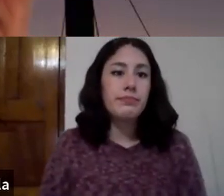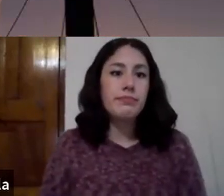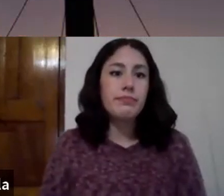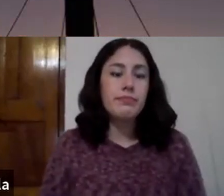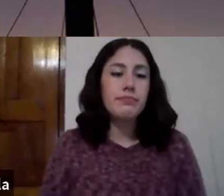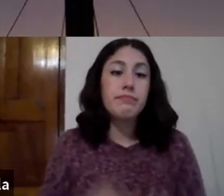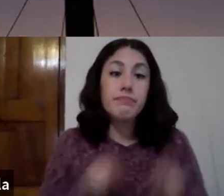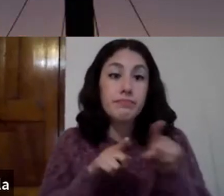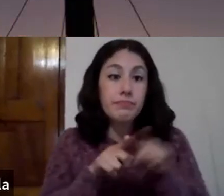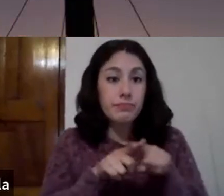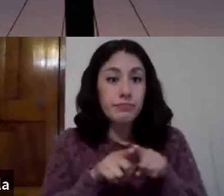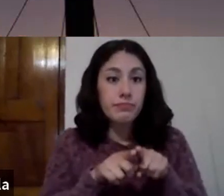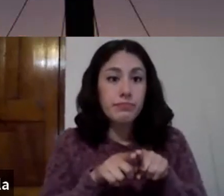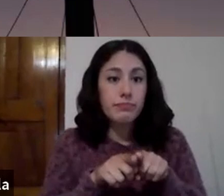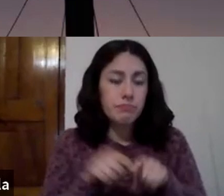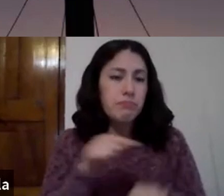quisiera